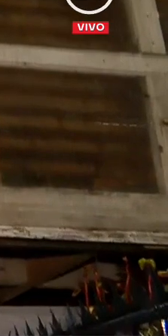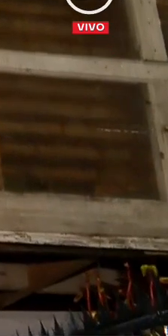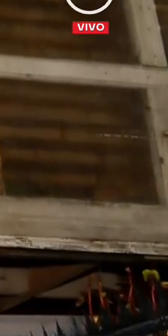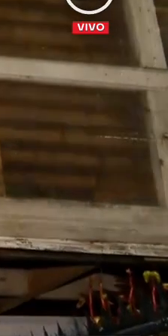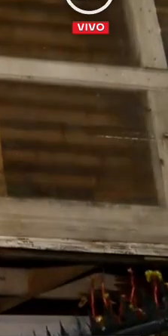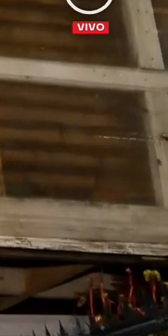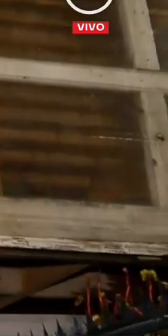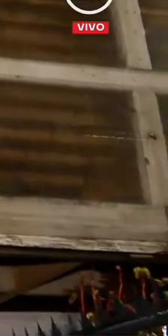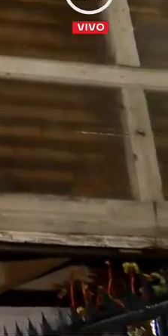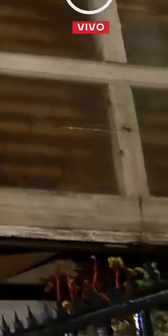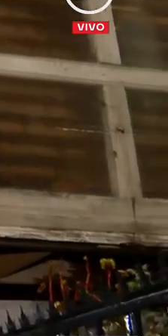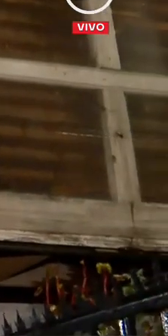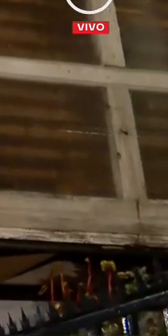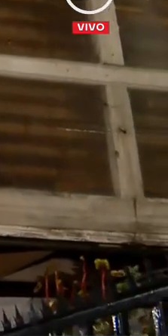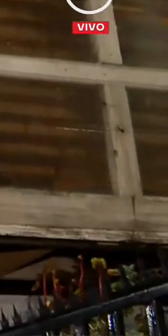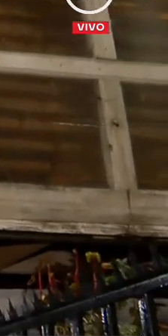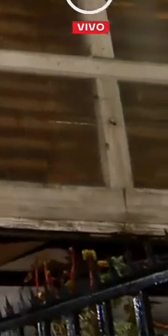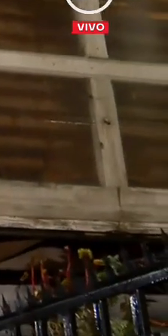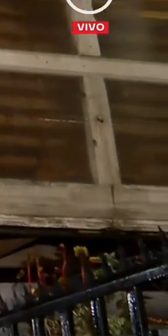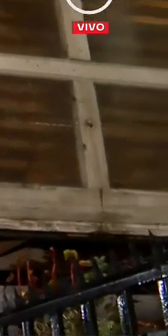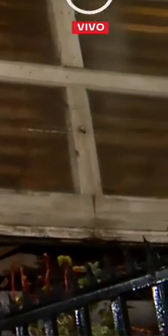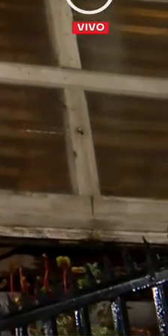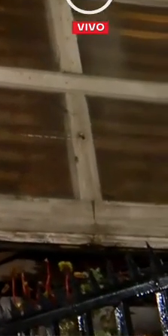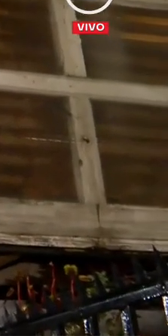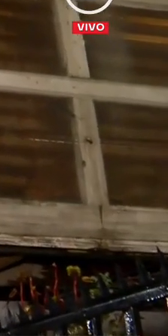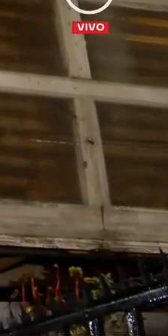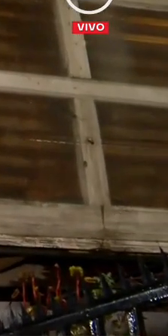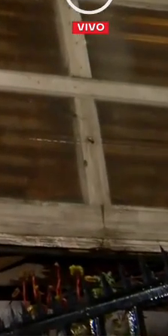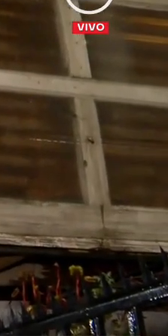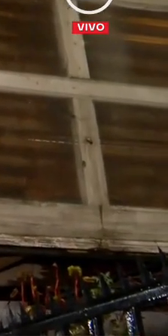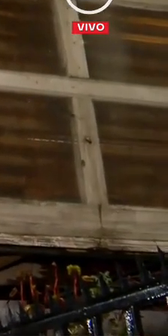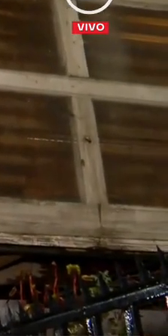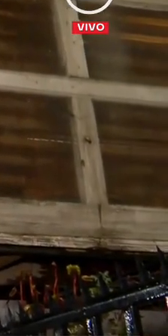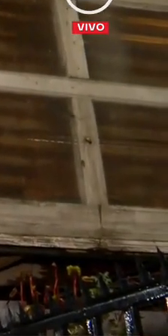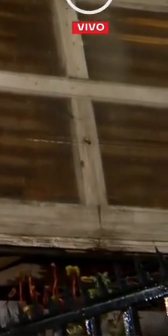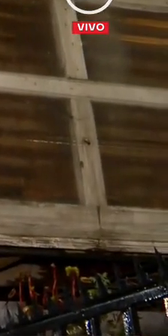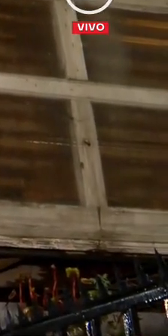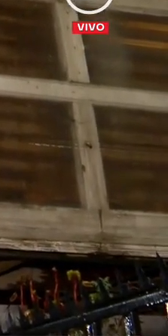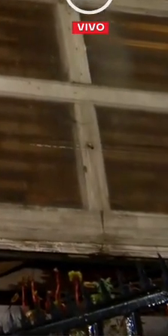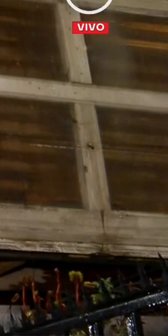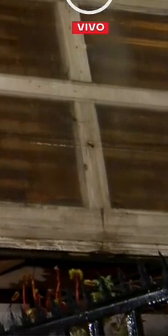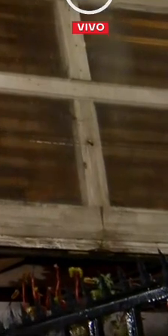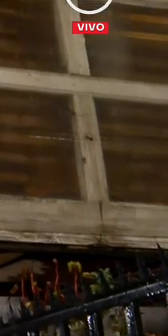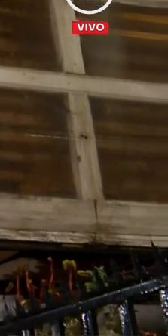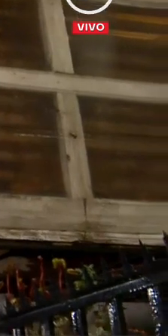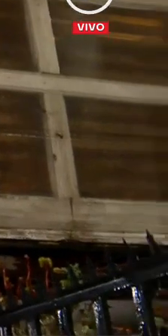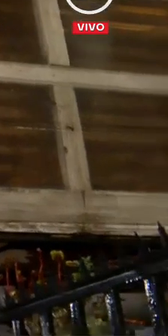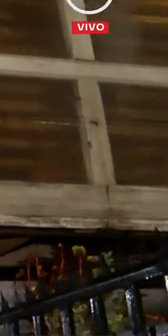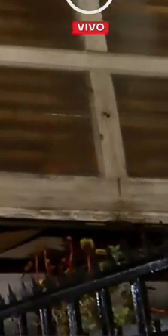Ya, pregunta, hable fuerte para que se escuche. ¿Por qué no han salido?